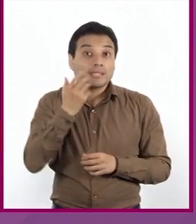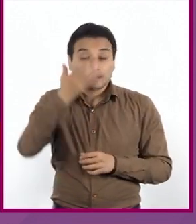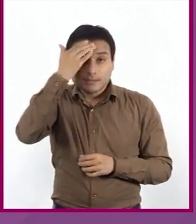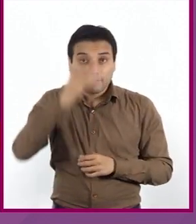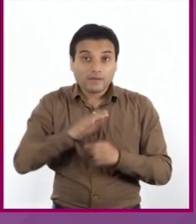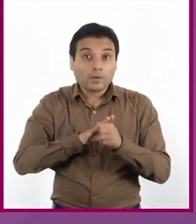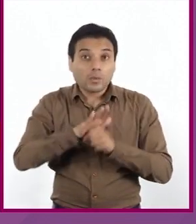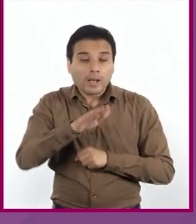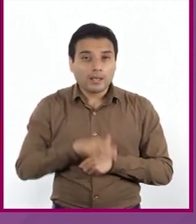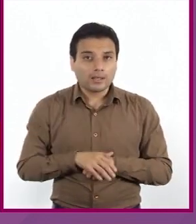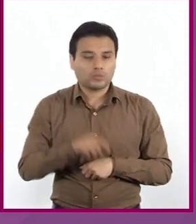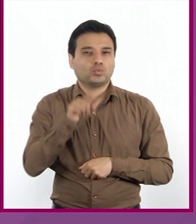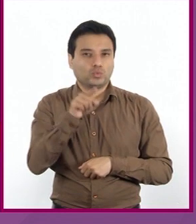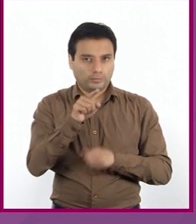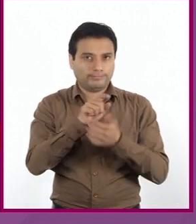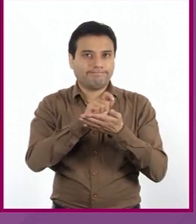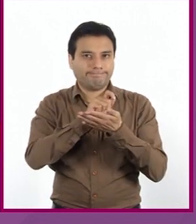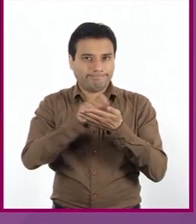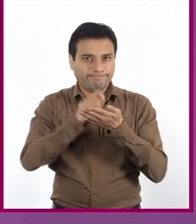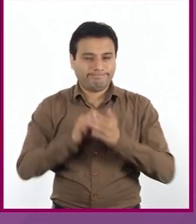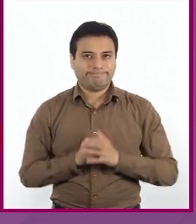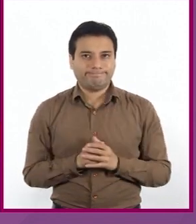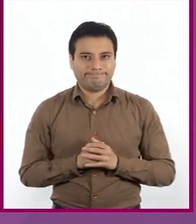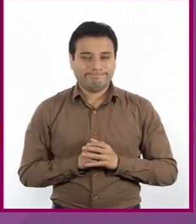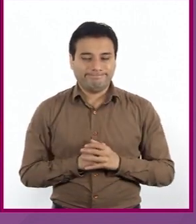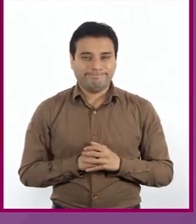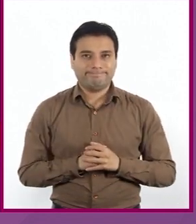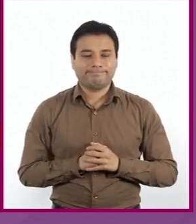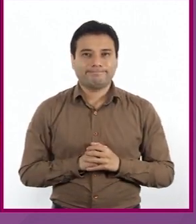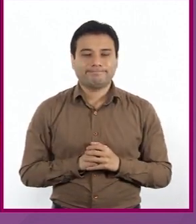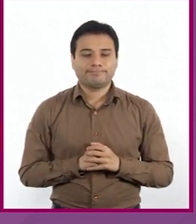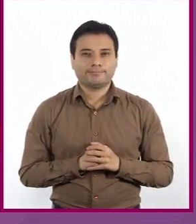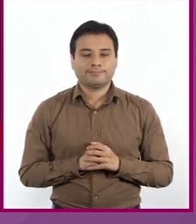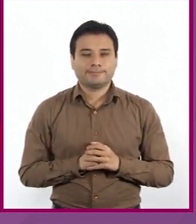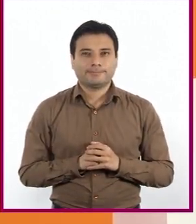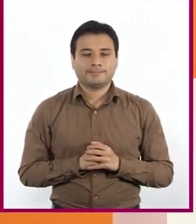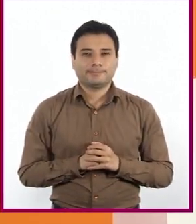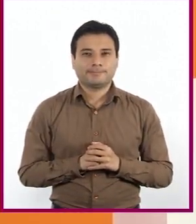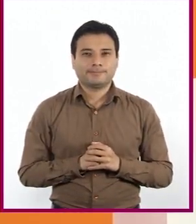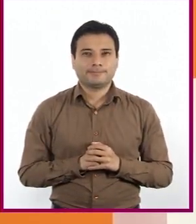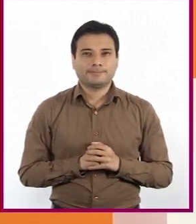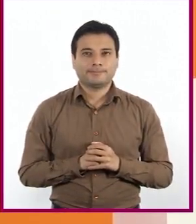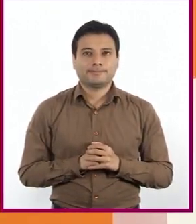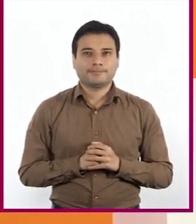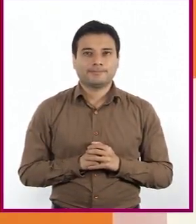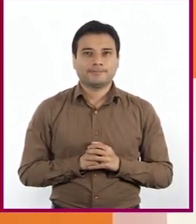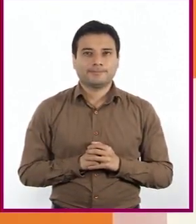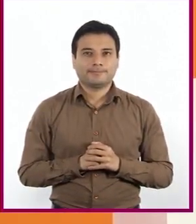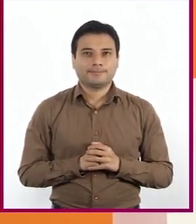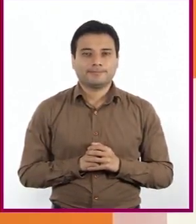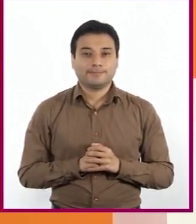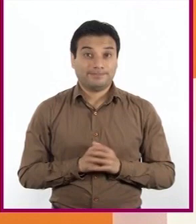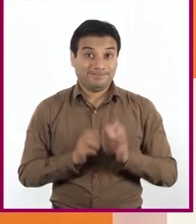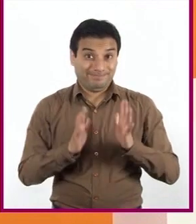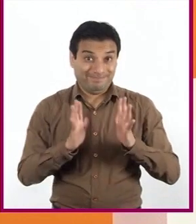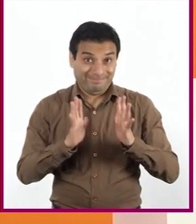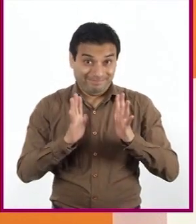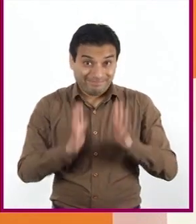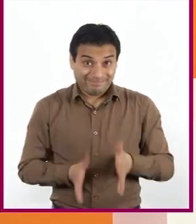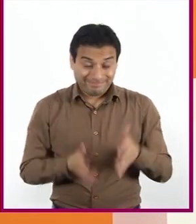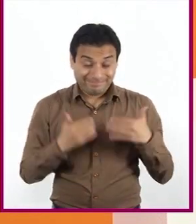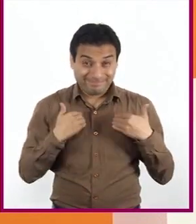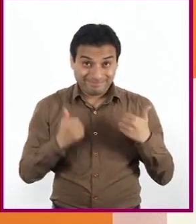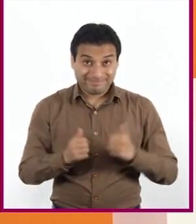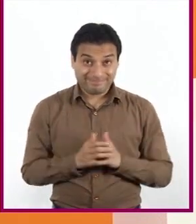pueden anotarlo en el espacio ¿qué quiero saber? Como podrán darse cuenta, para una